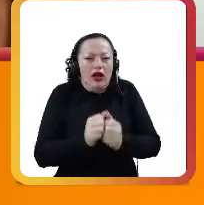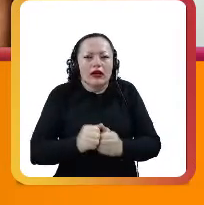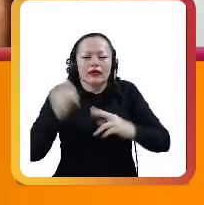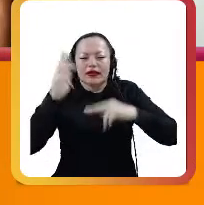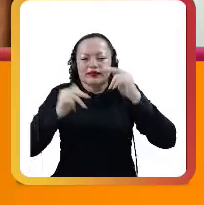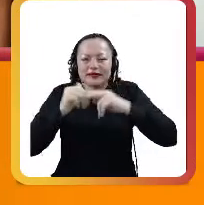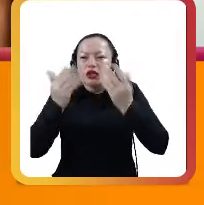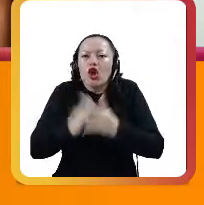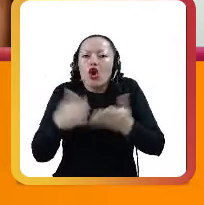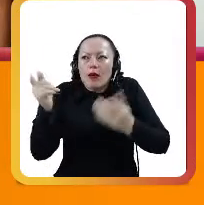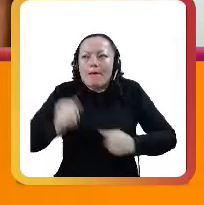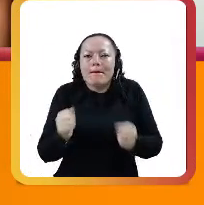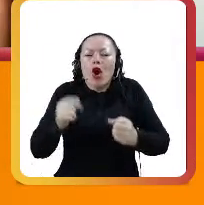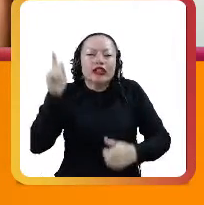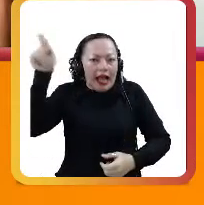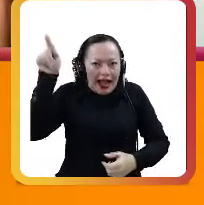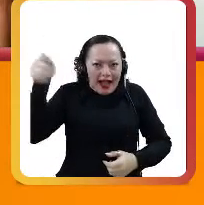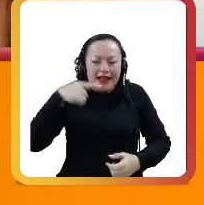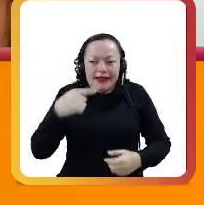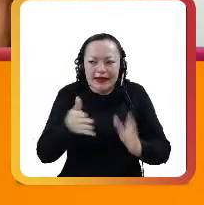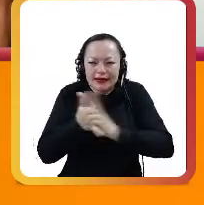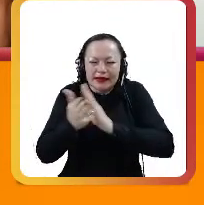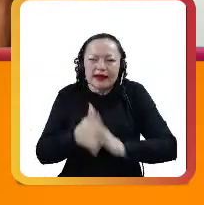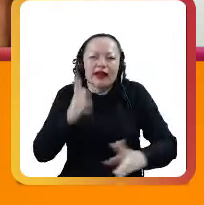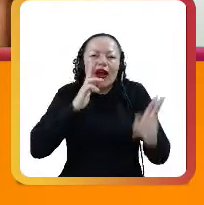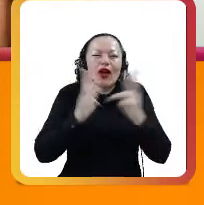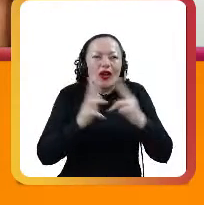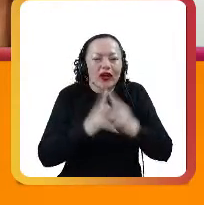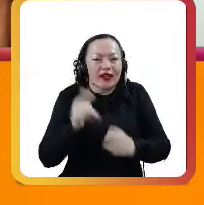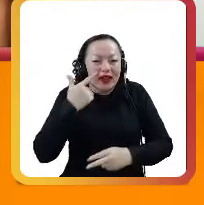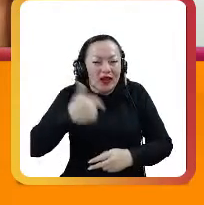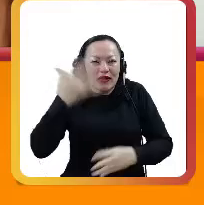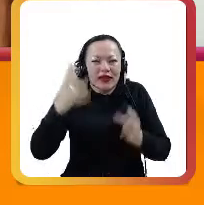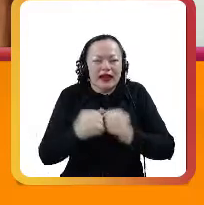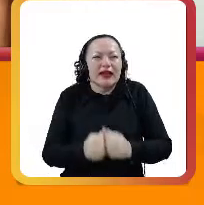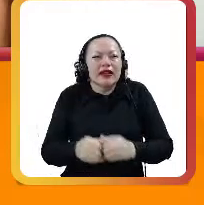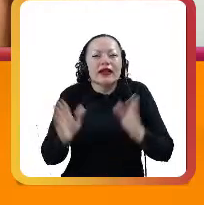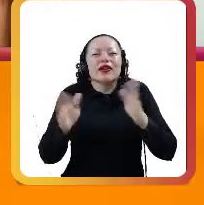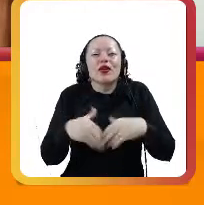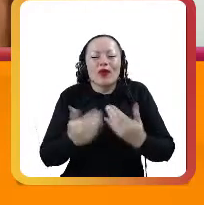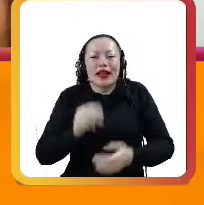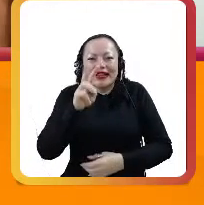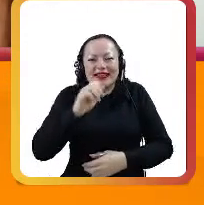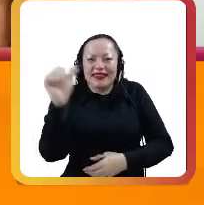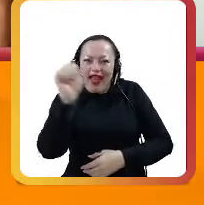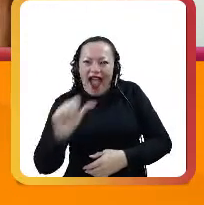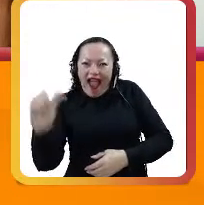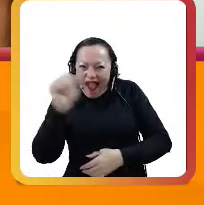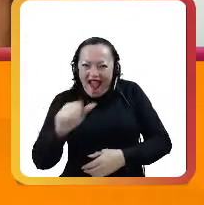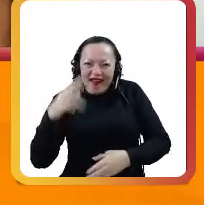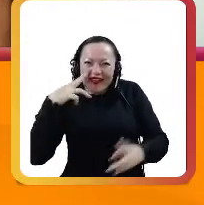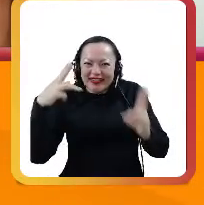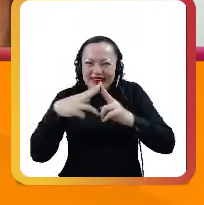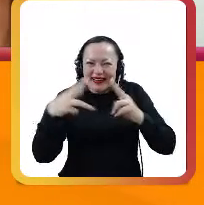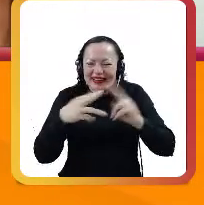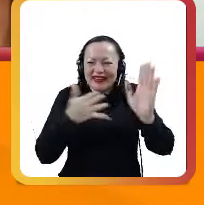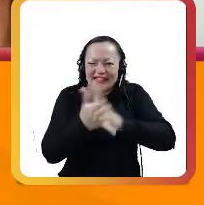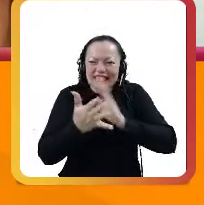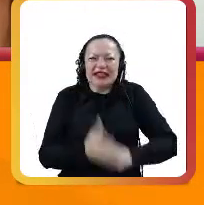manufactureras en Bogotá. Veíamos como por ejemplo un sitio muy reconocido en Bogotá que se llama el 7 de agosto, que es un sitio de venta